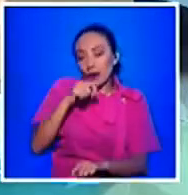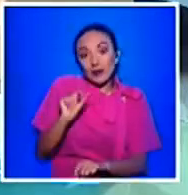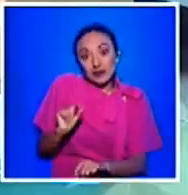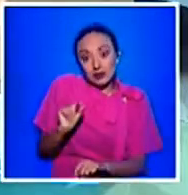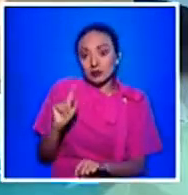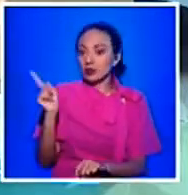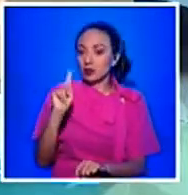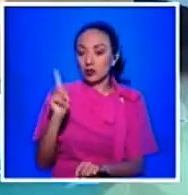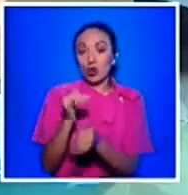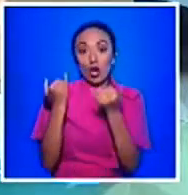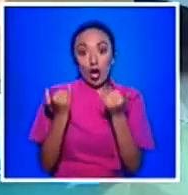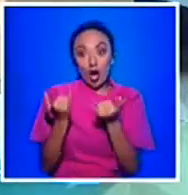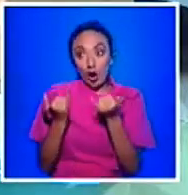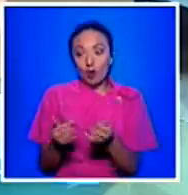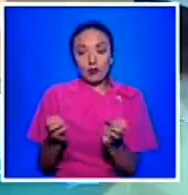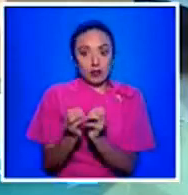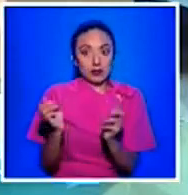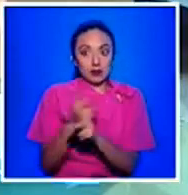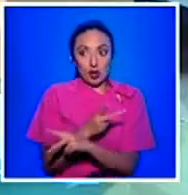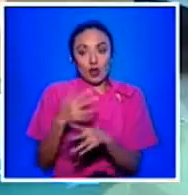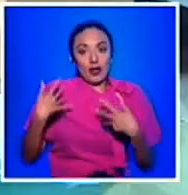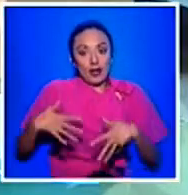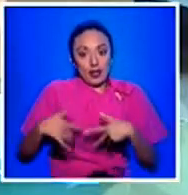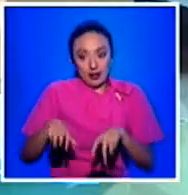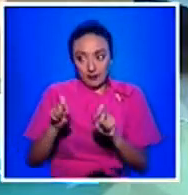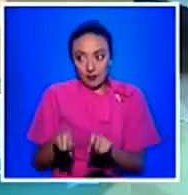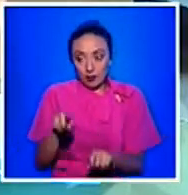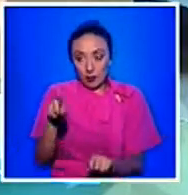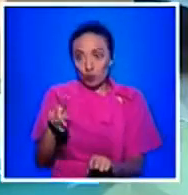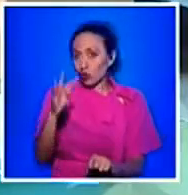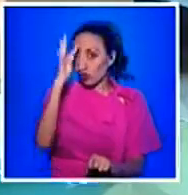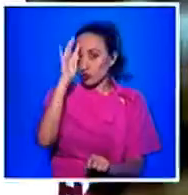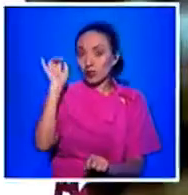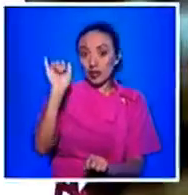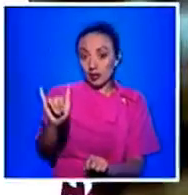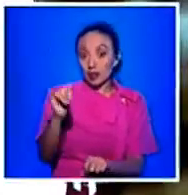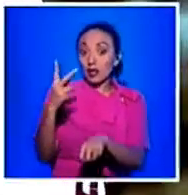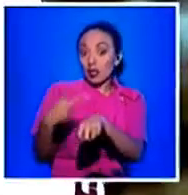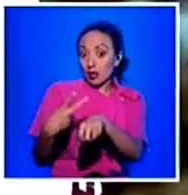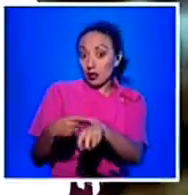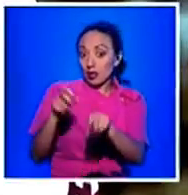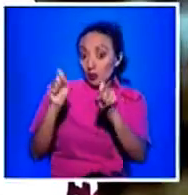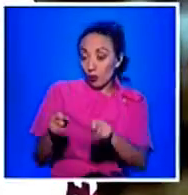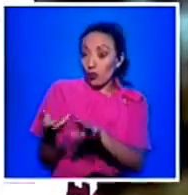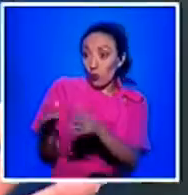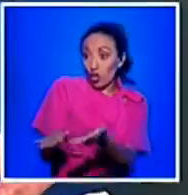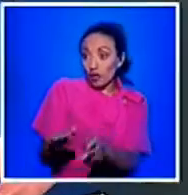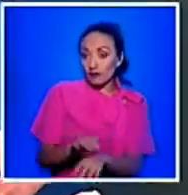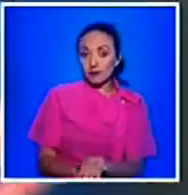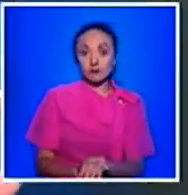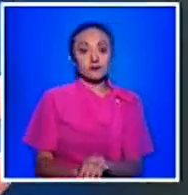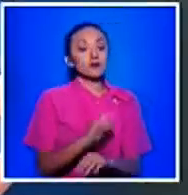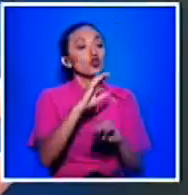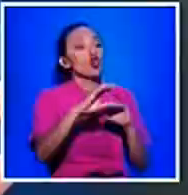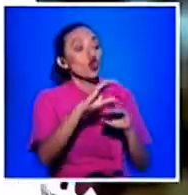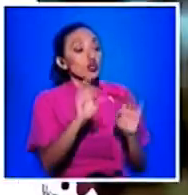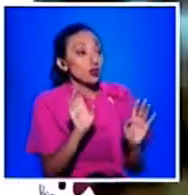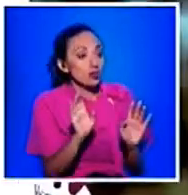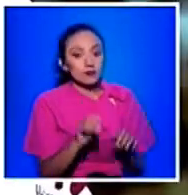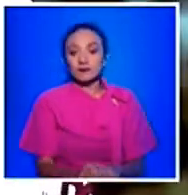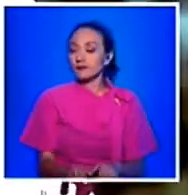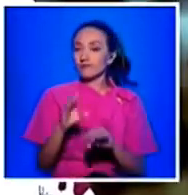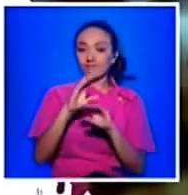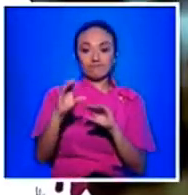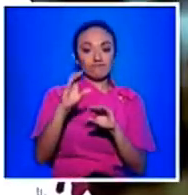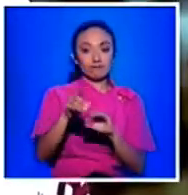sino ya va a ser un cuadro que puede ser más grave, que va a requerir hospitalización y a veces inclusive puede llegar hasta la muerte. Recomendaciones: ir al médico.